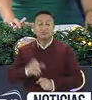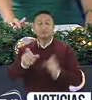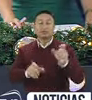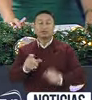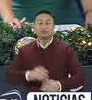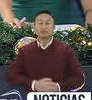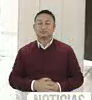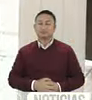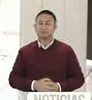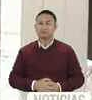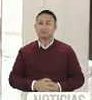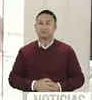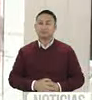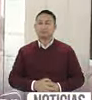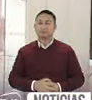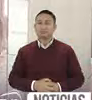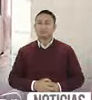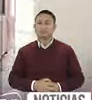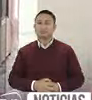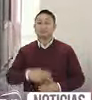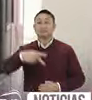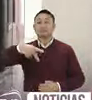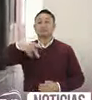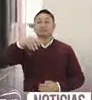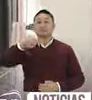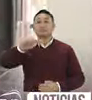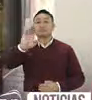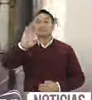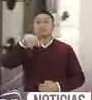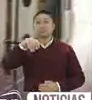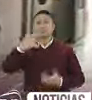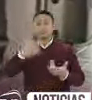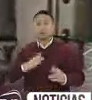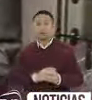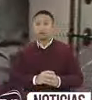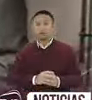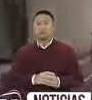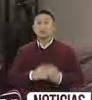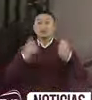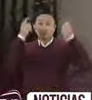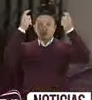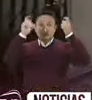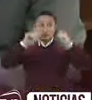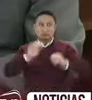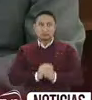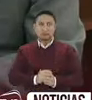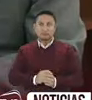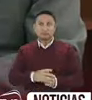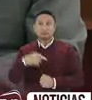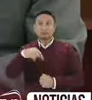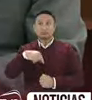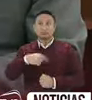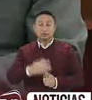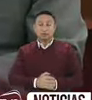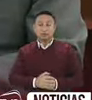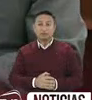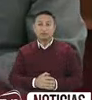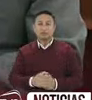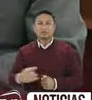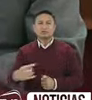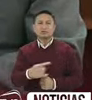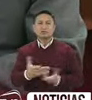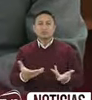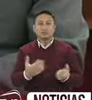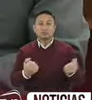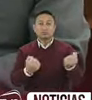ciudadanía. Para don Pablo Montenegro, el sueño de cumplir sus estudios secundarios siempre estuvo presente en su vida. La motivación y